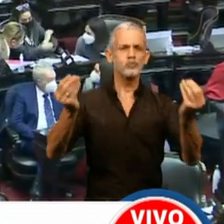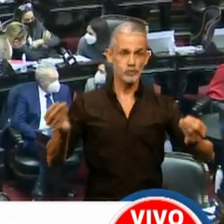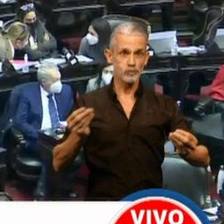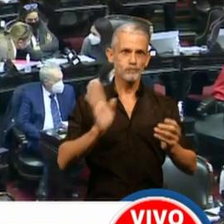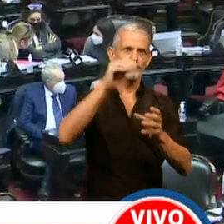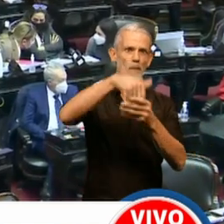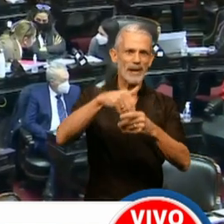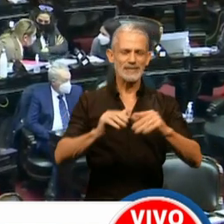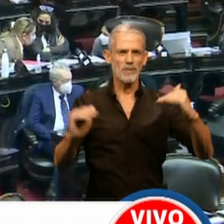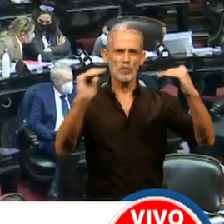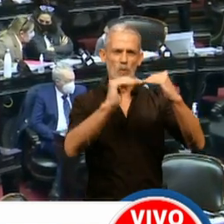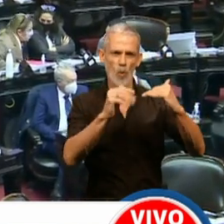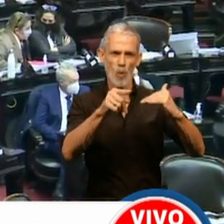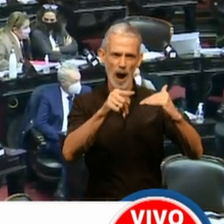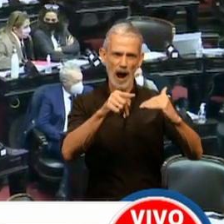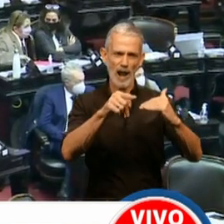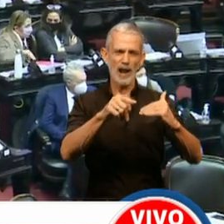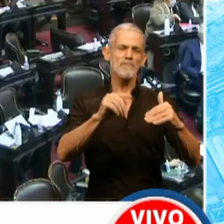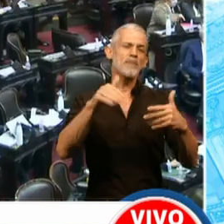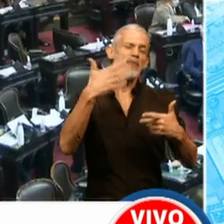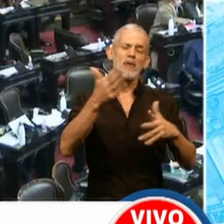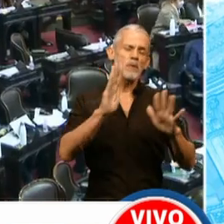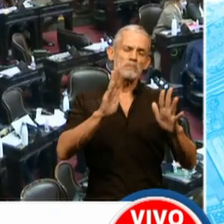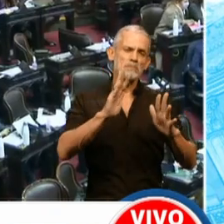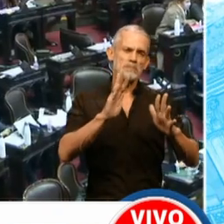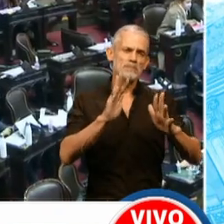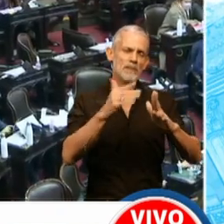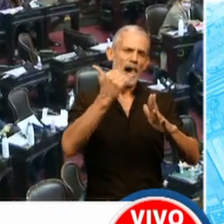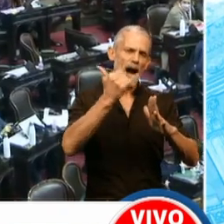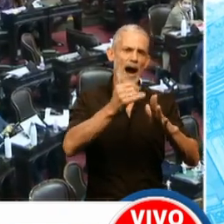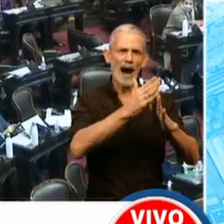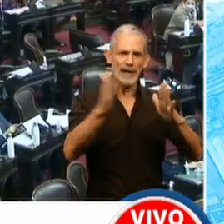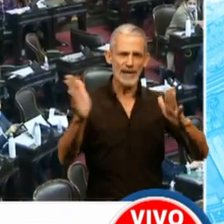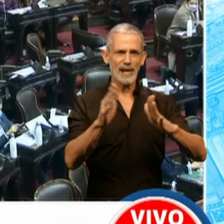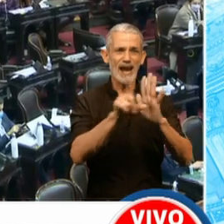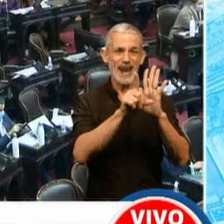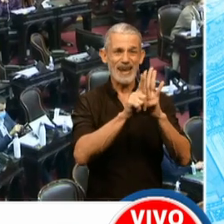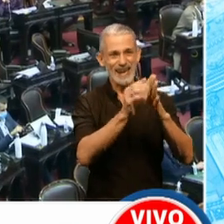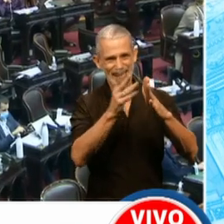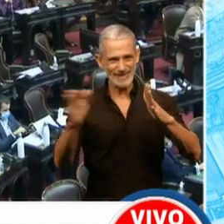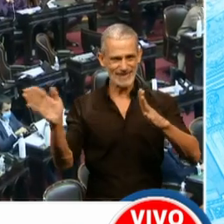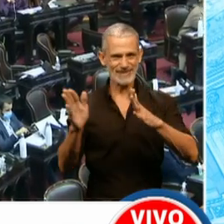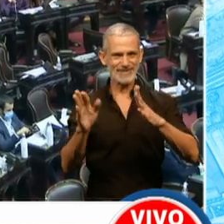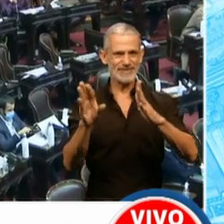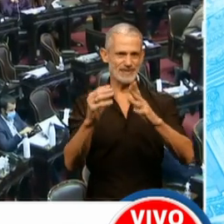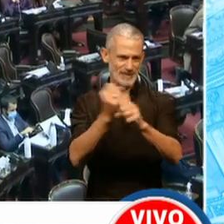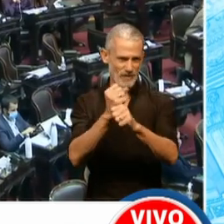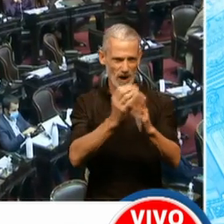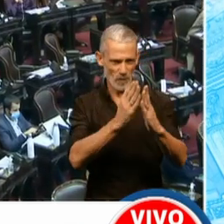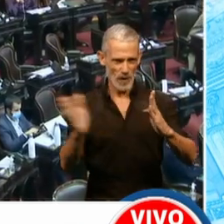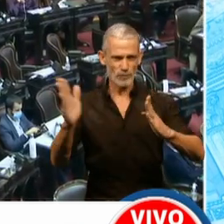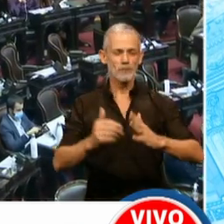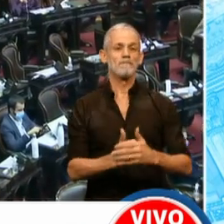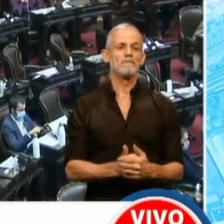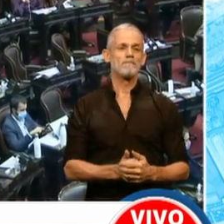participación igualitaria y que después se completaron en las leyes posteriores realmente